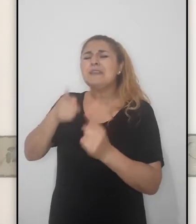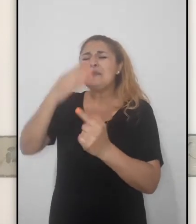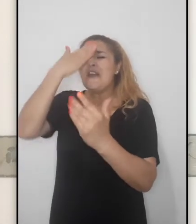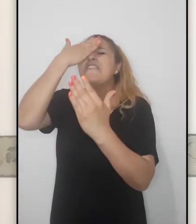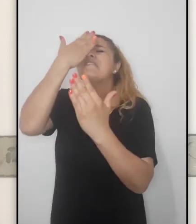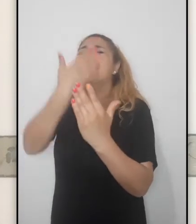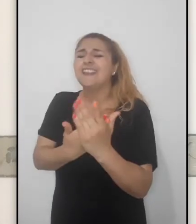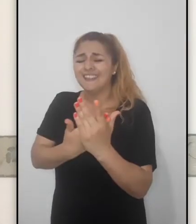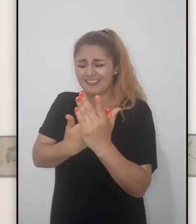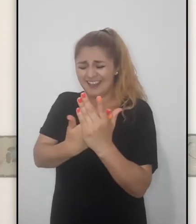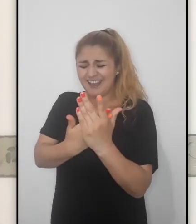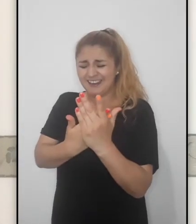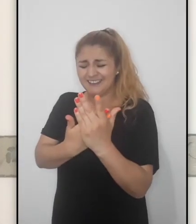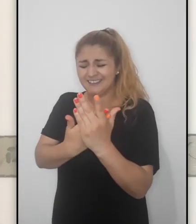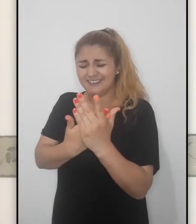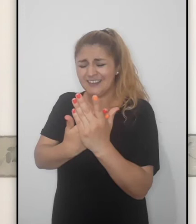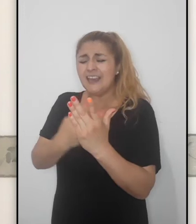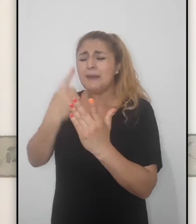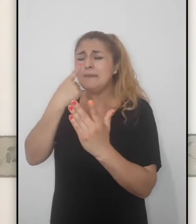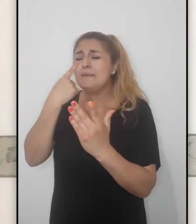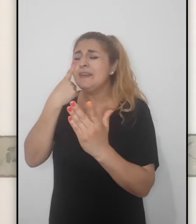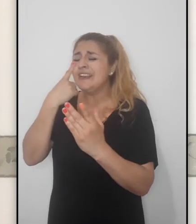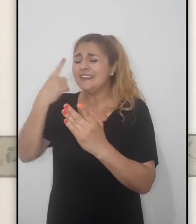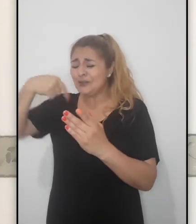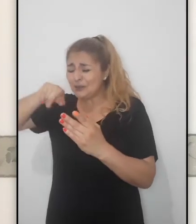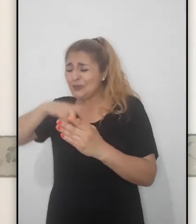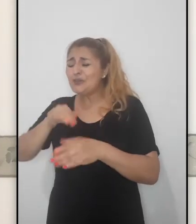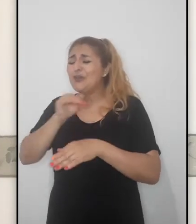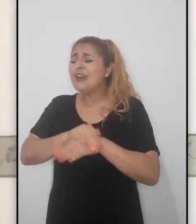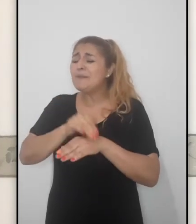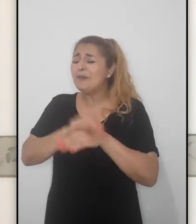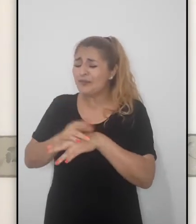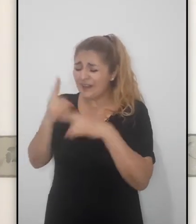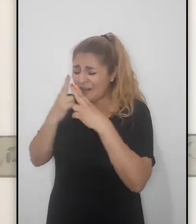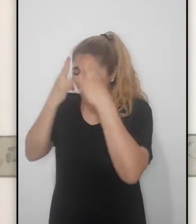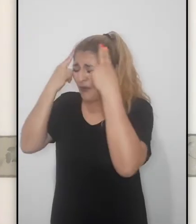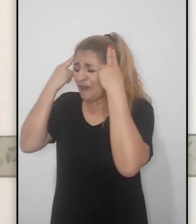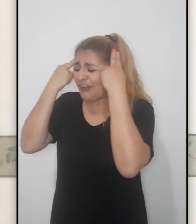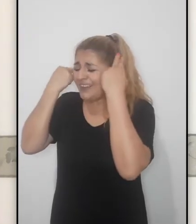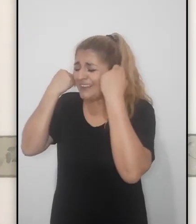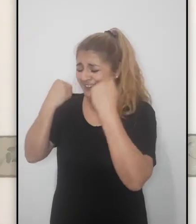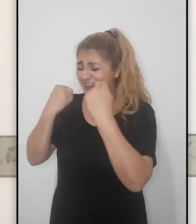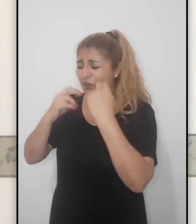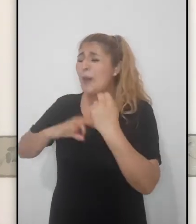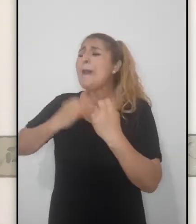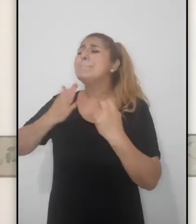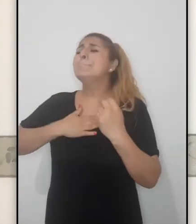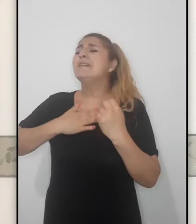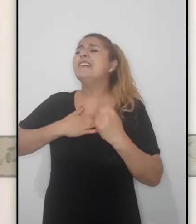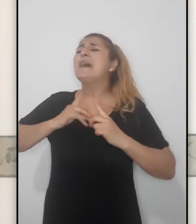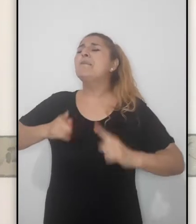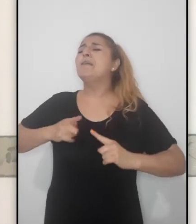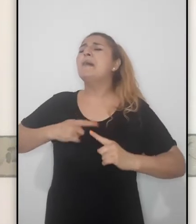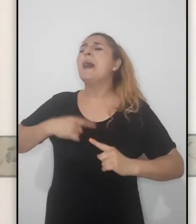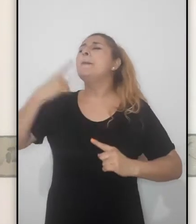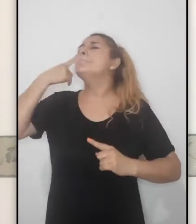de manera responsable con estos correctos que muestren que tenemos